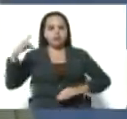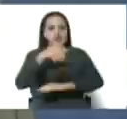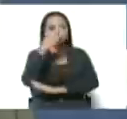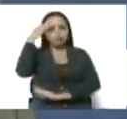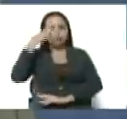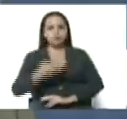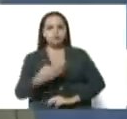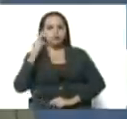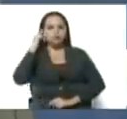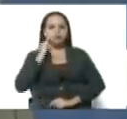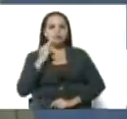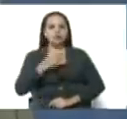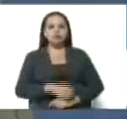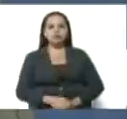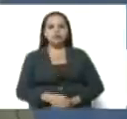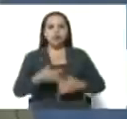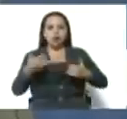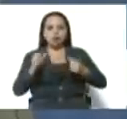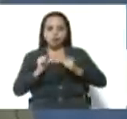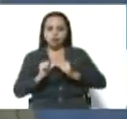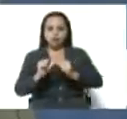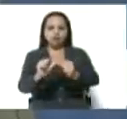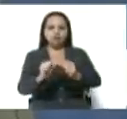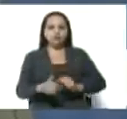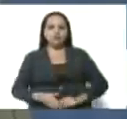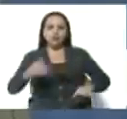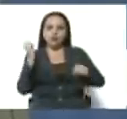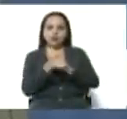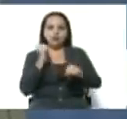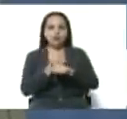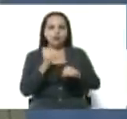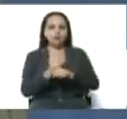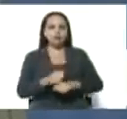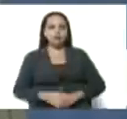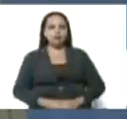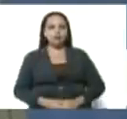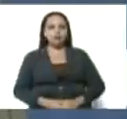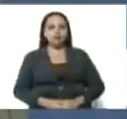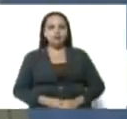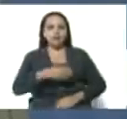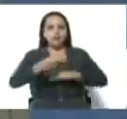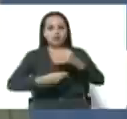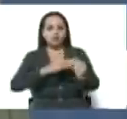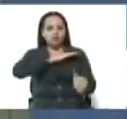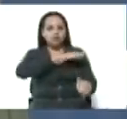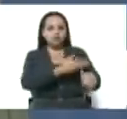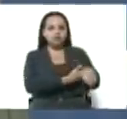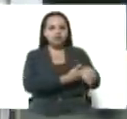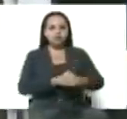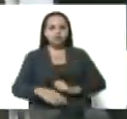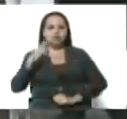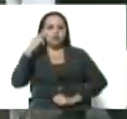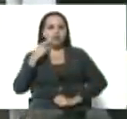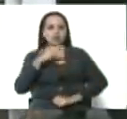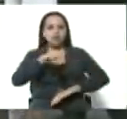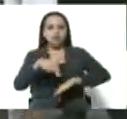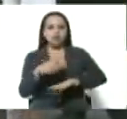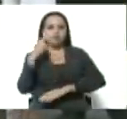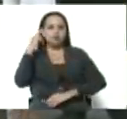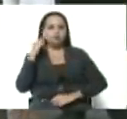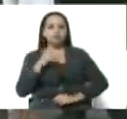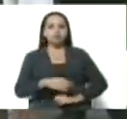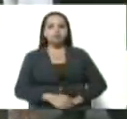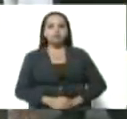bolivariana a continuar la labor de construir una poderosa fuerza armada nacional bolivariana